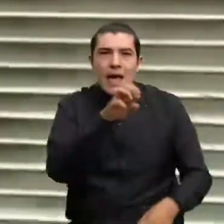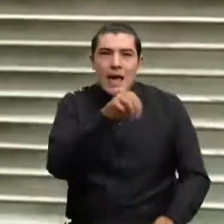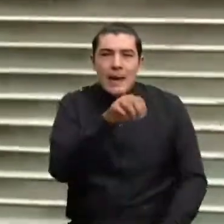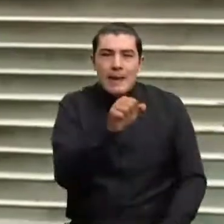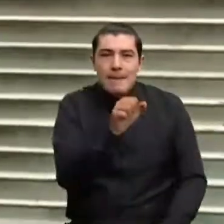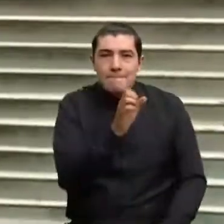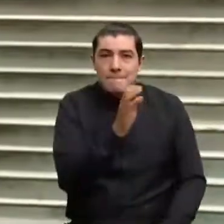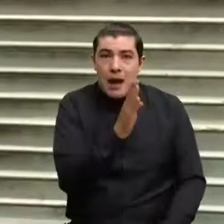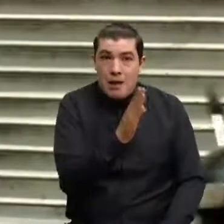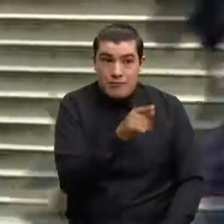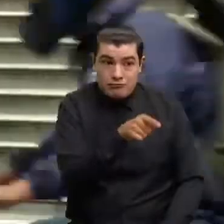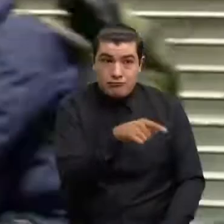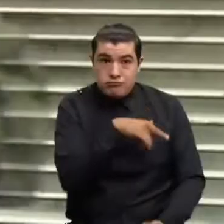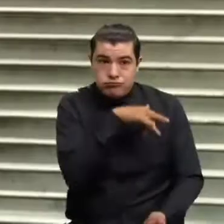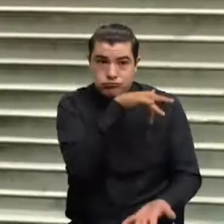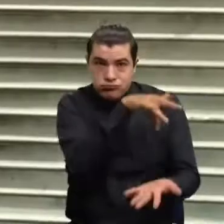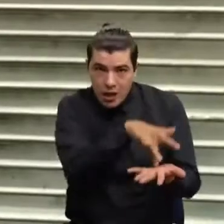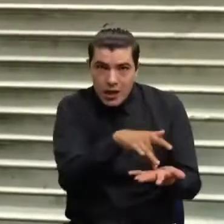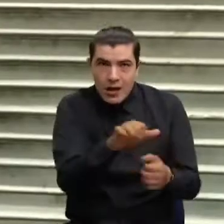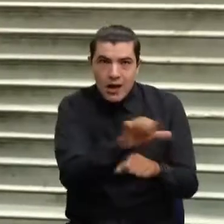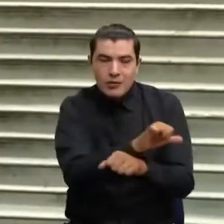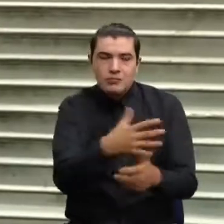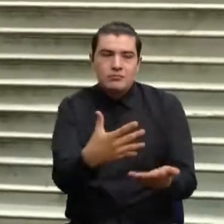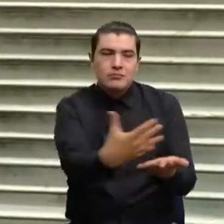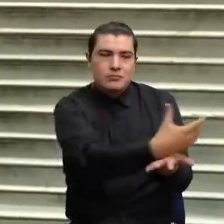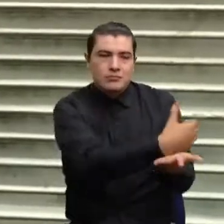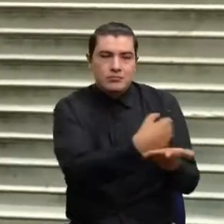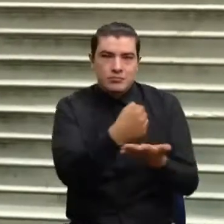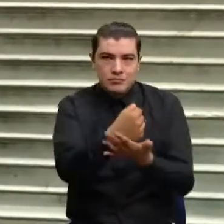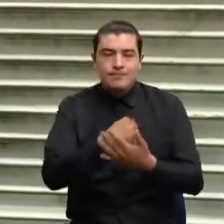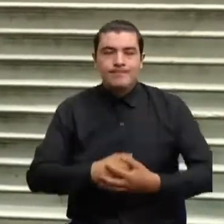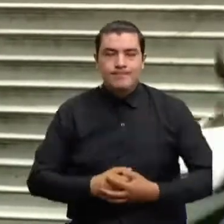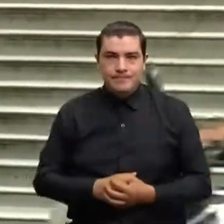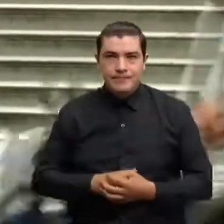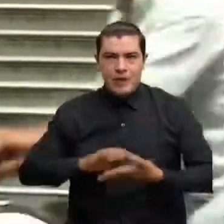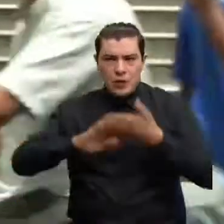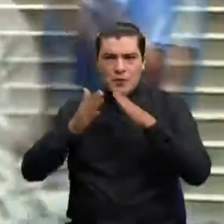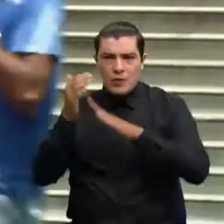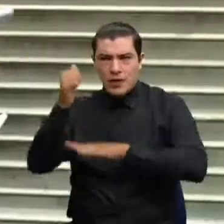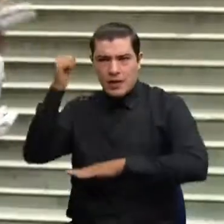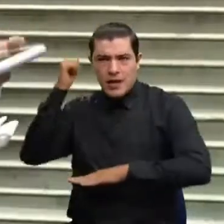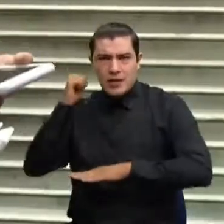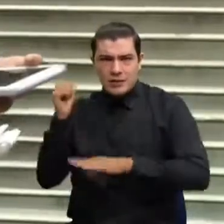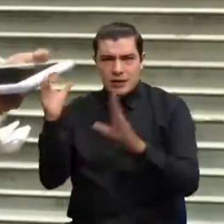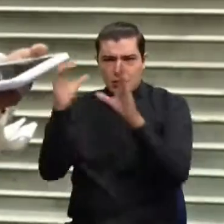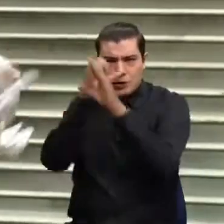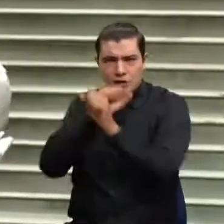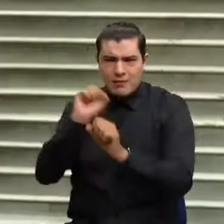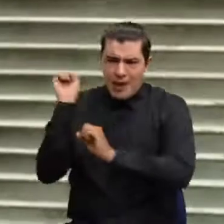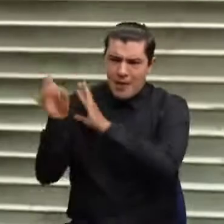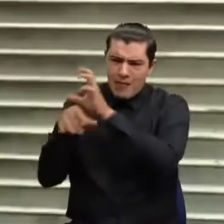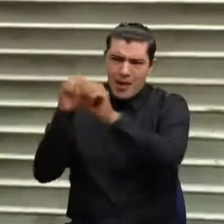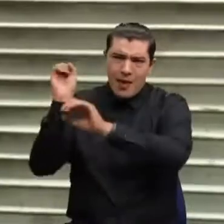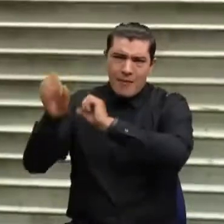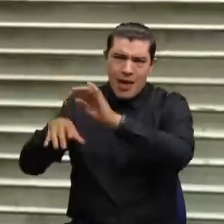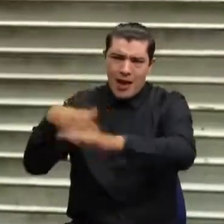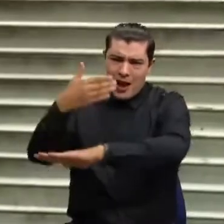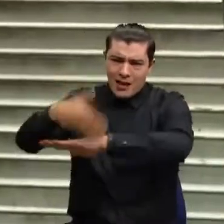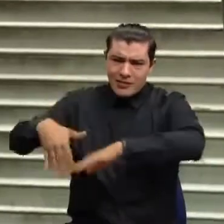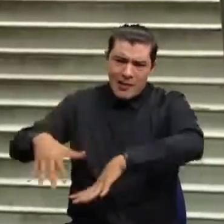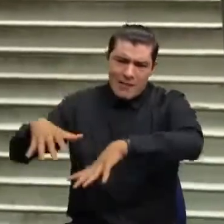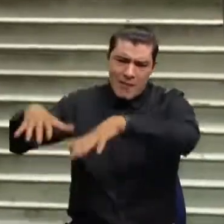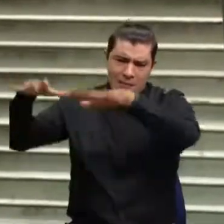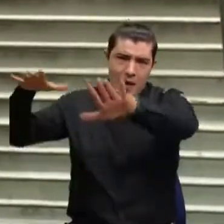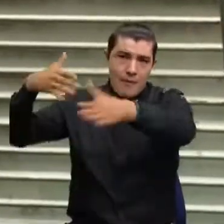a sus calles obstruir las vías de este sector para la empresa de aseo también atendió al llamado de la comunidad y vino a recoger